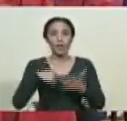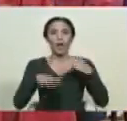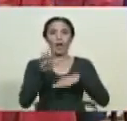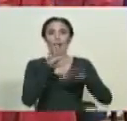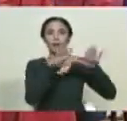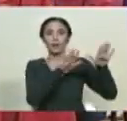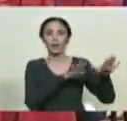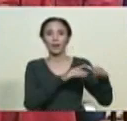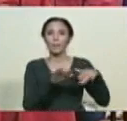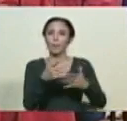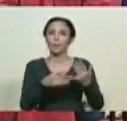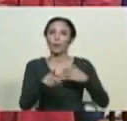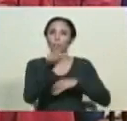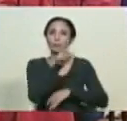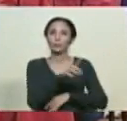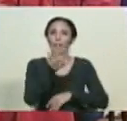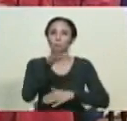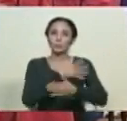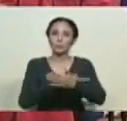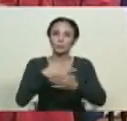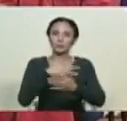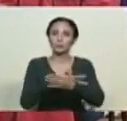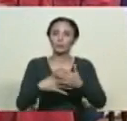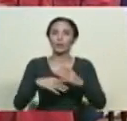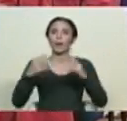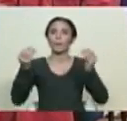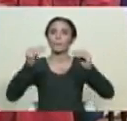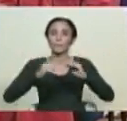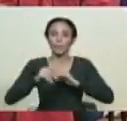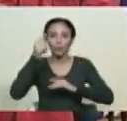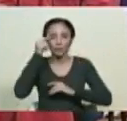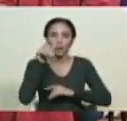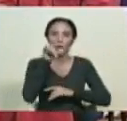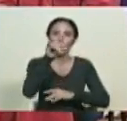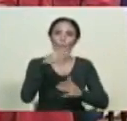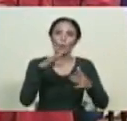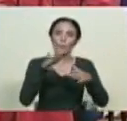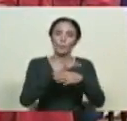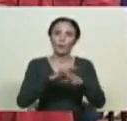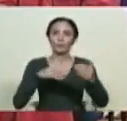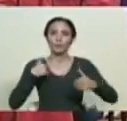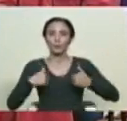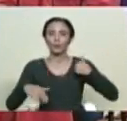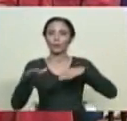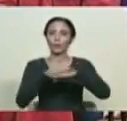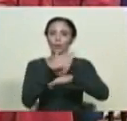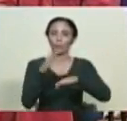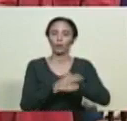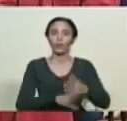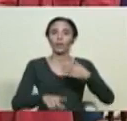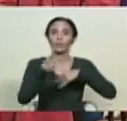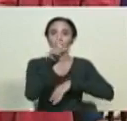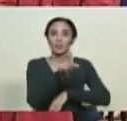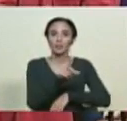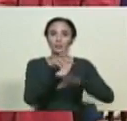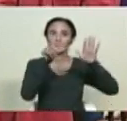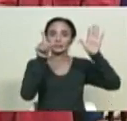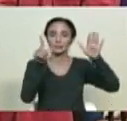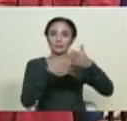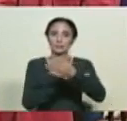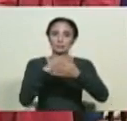millones y hubo necesidad de llevarlo lunes, martes, miércoles y jueves. Y llegamos a 16 millones. La gente cree en